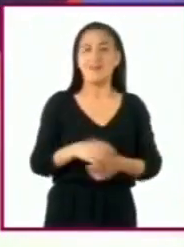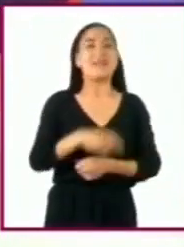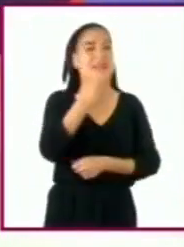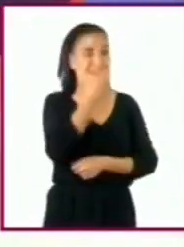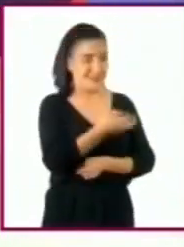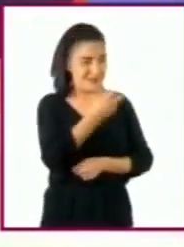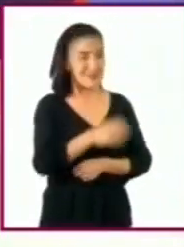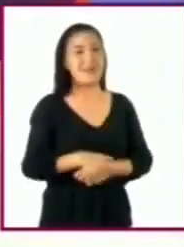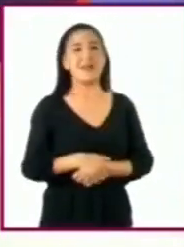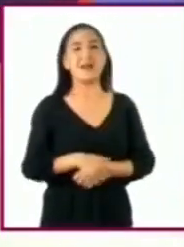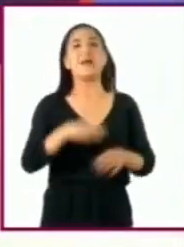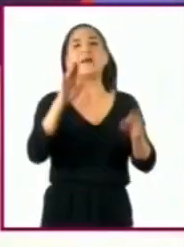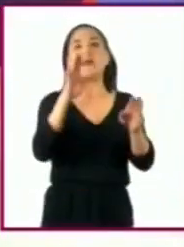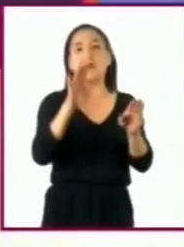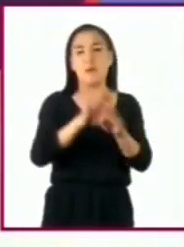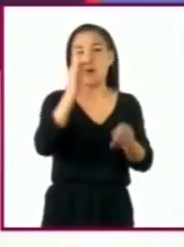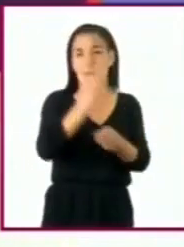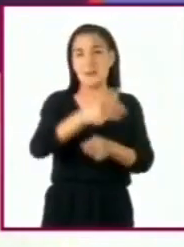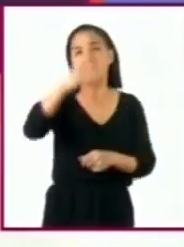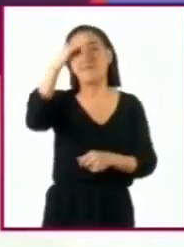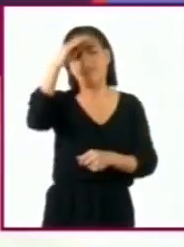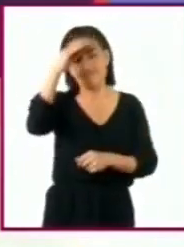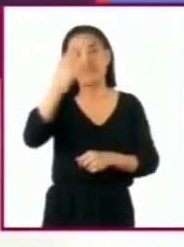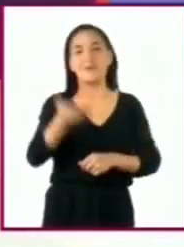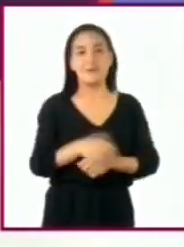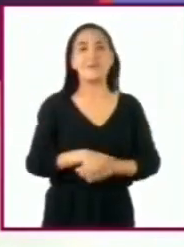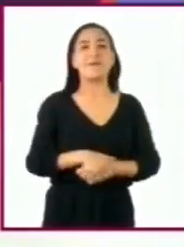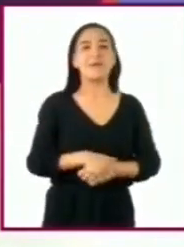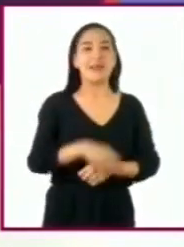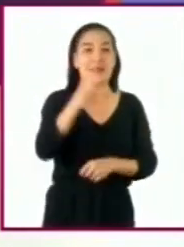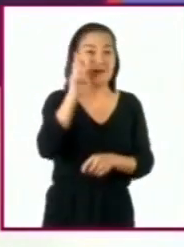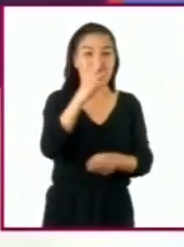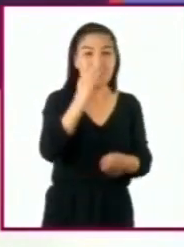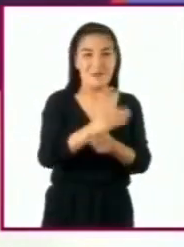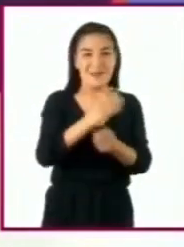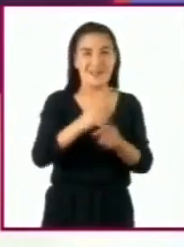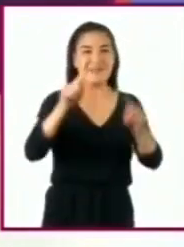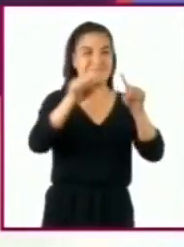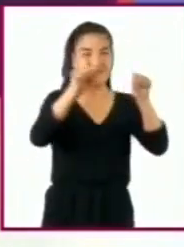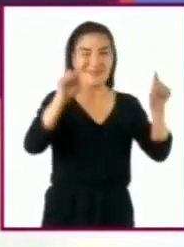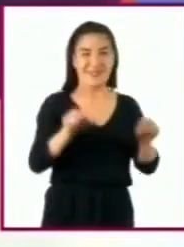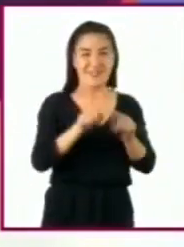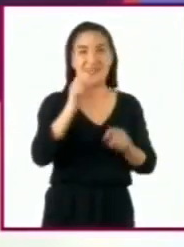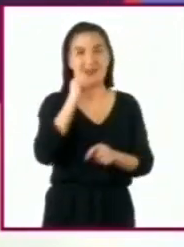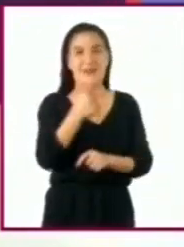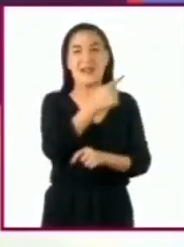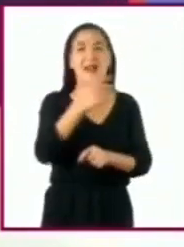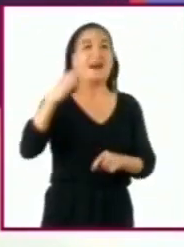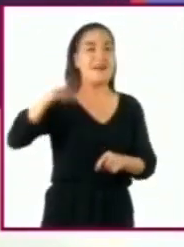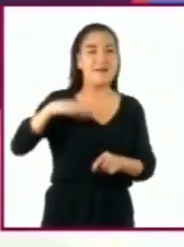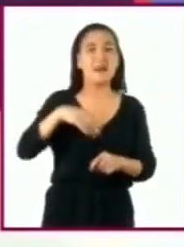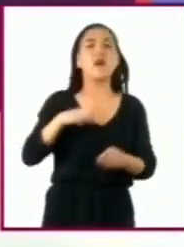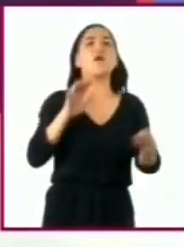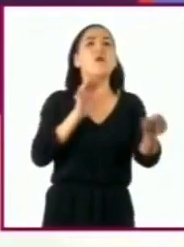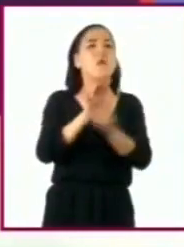es, analicemos el contenido. De acuerdo a la tabla que acabamos de ver, busquemos ¿cuál es la